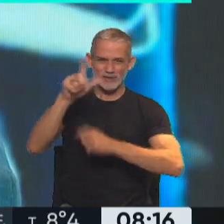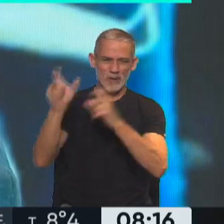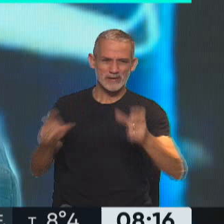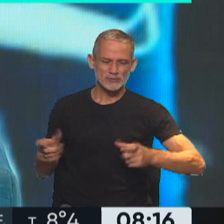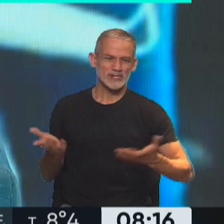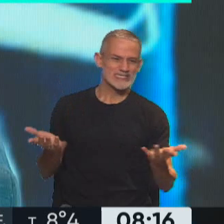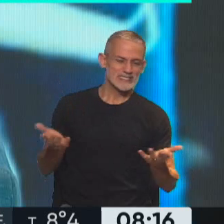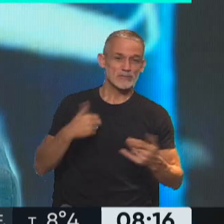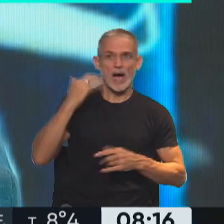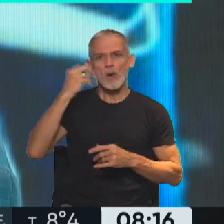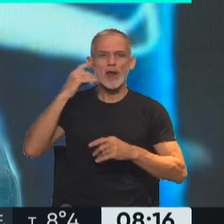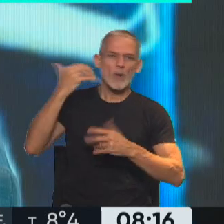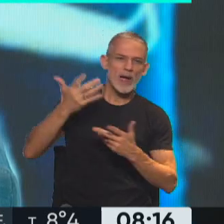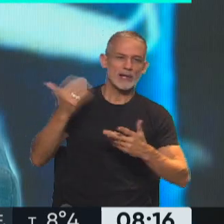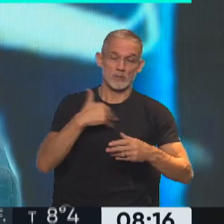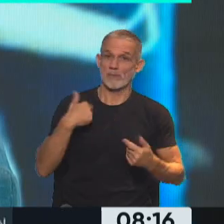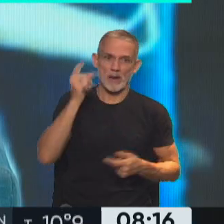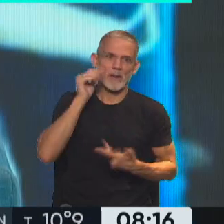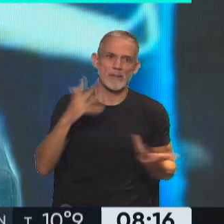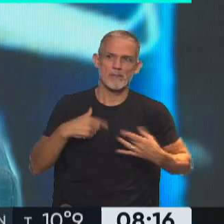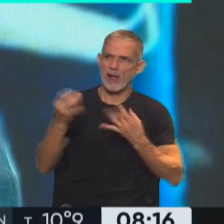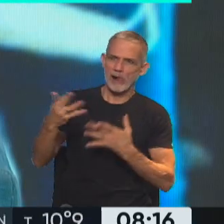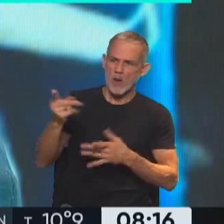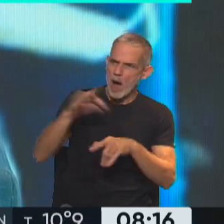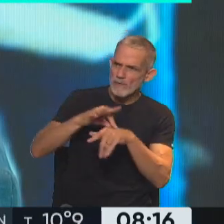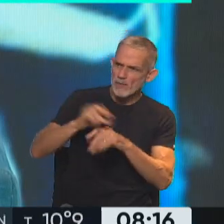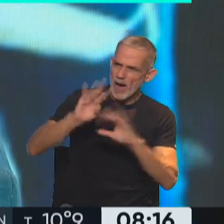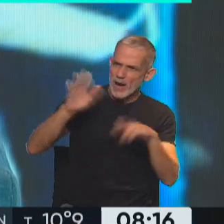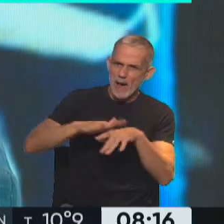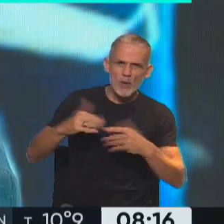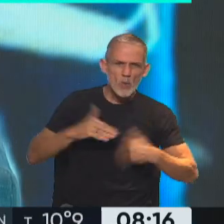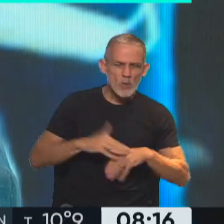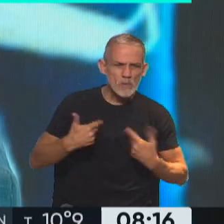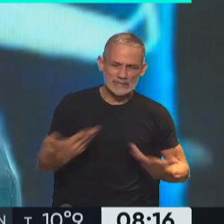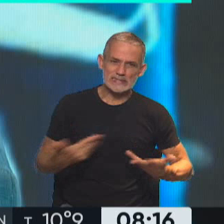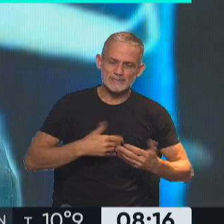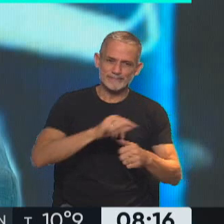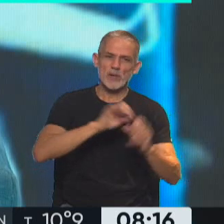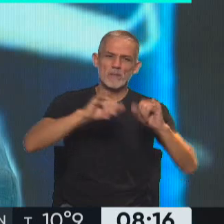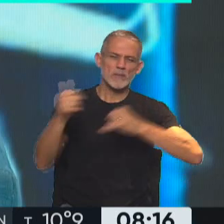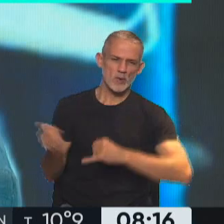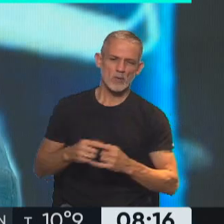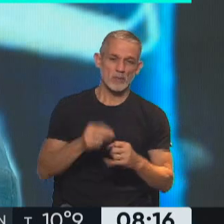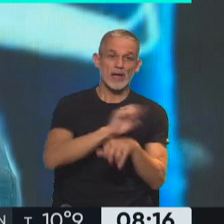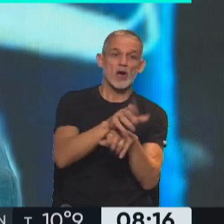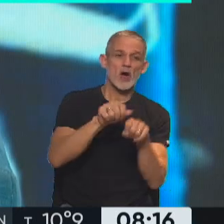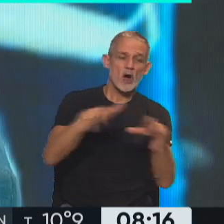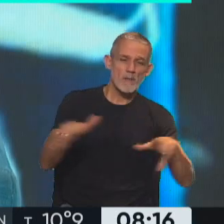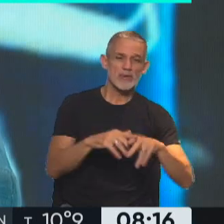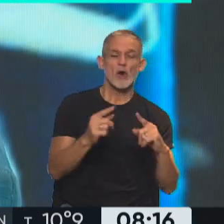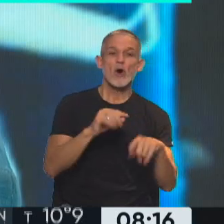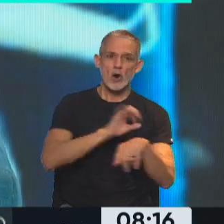terceras personas, a tu abuelo, a tu abuela, a tu mamá, a tu papá, y que ellos tengan una forma grave. Y también el riesgo del post-COVID y del